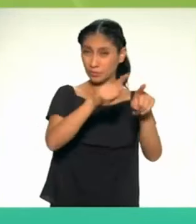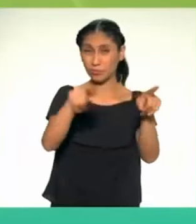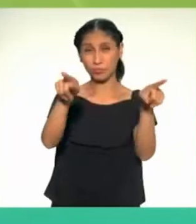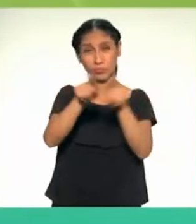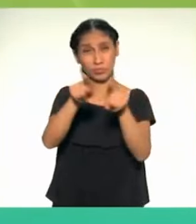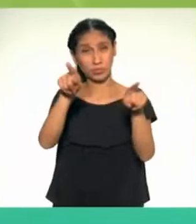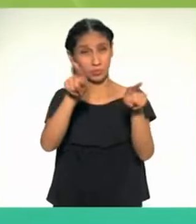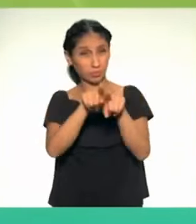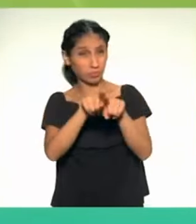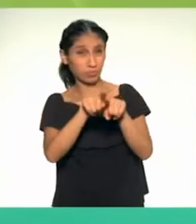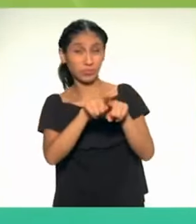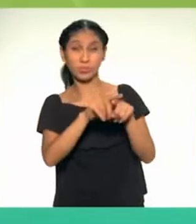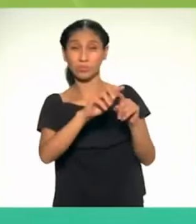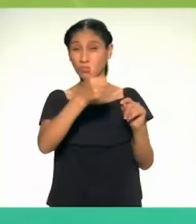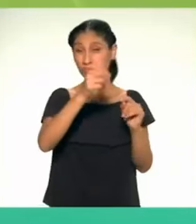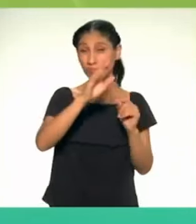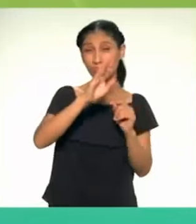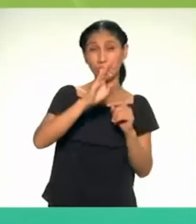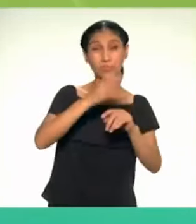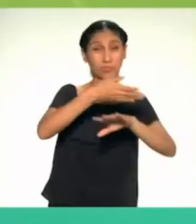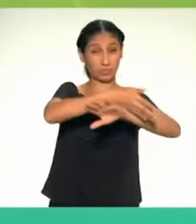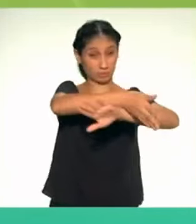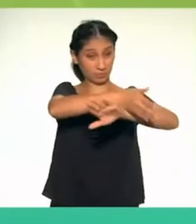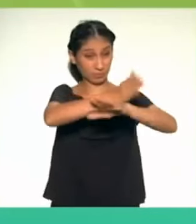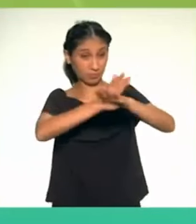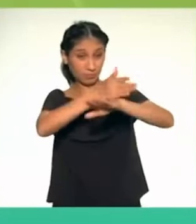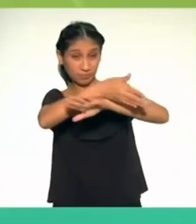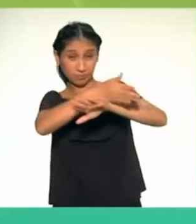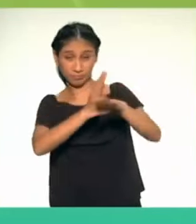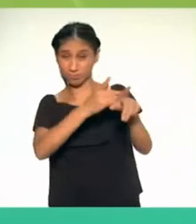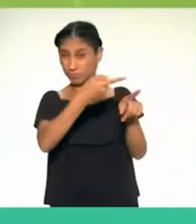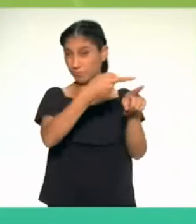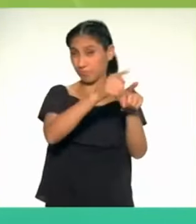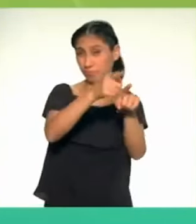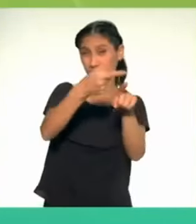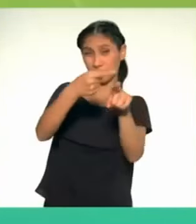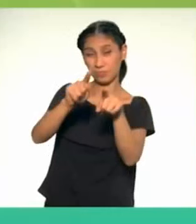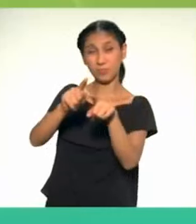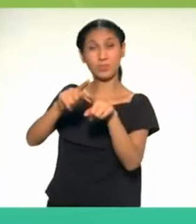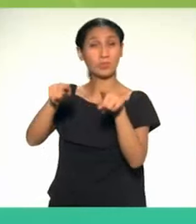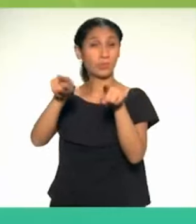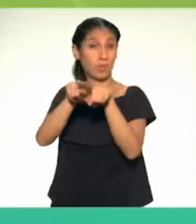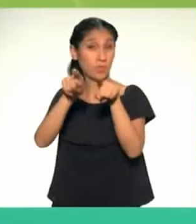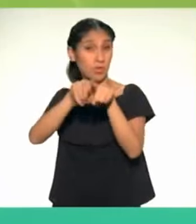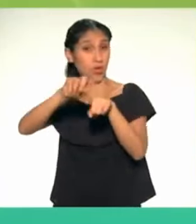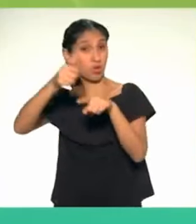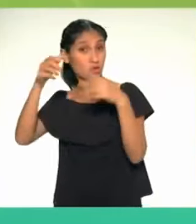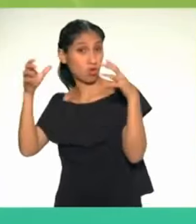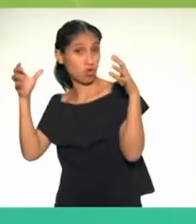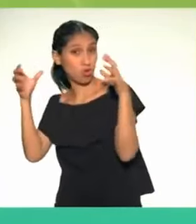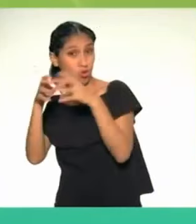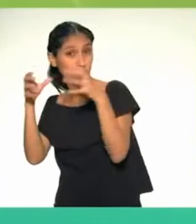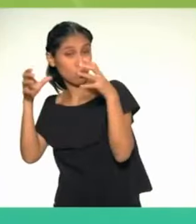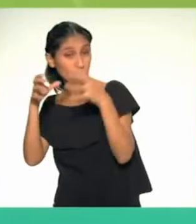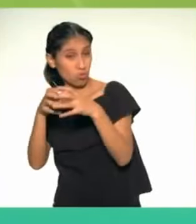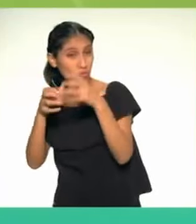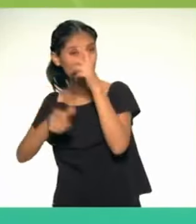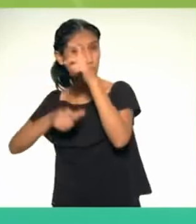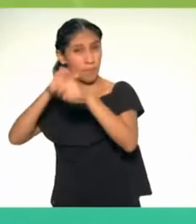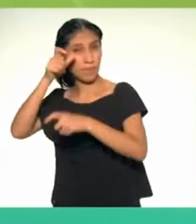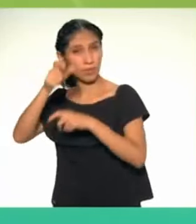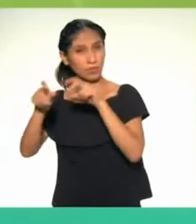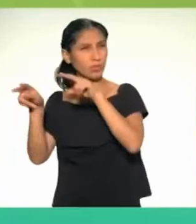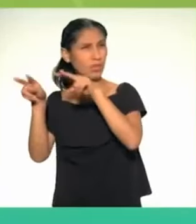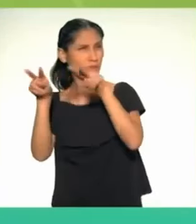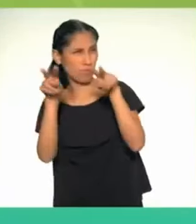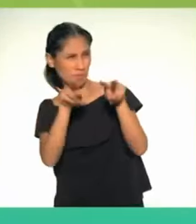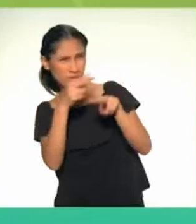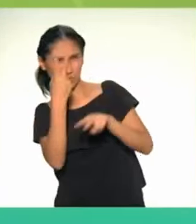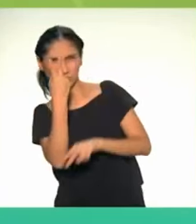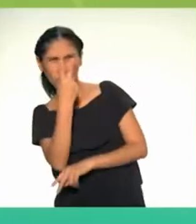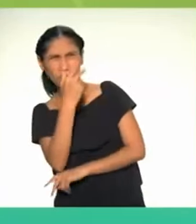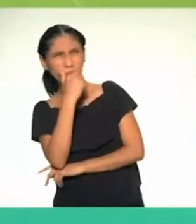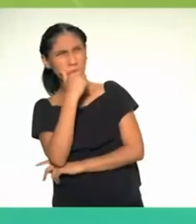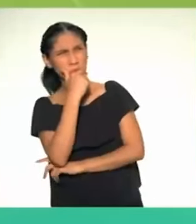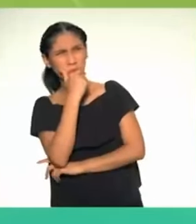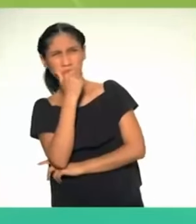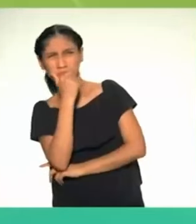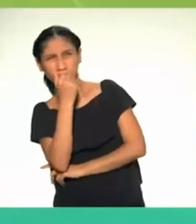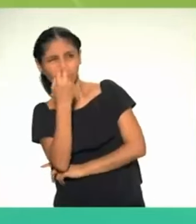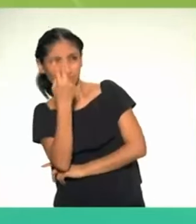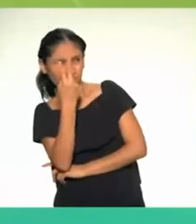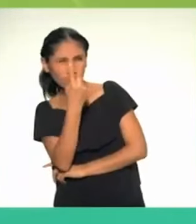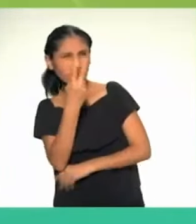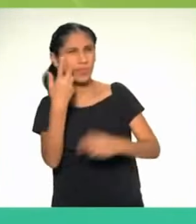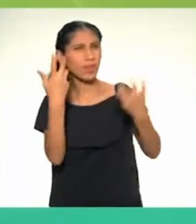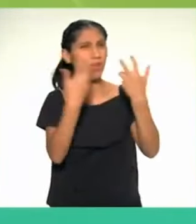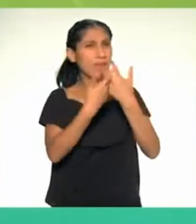fibras, madera, etc. Mientras que otras, en el uso sostenible de los ecosistemas. Con esto me